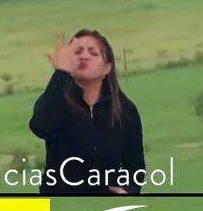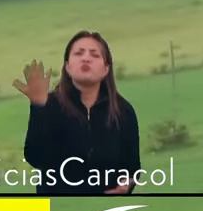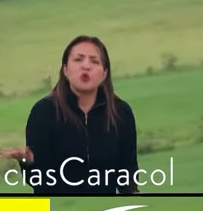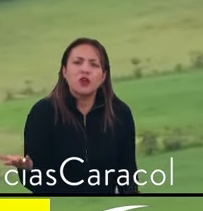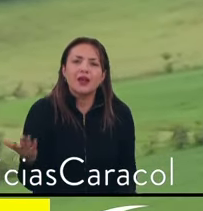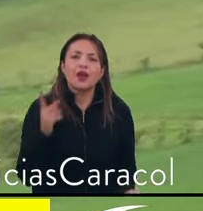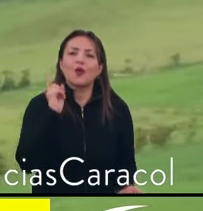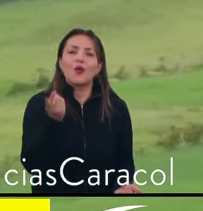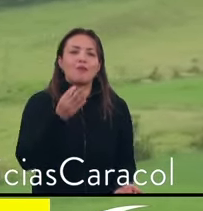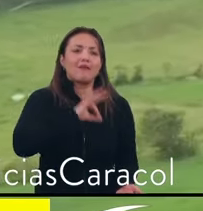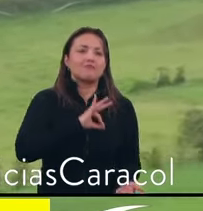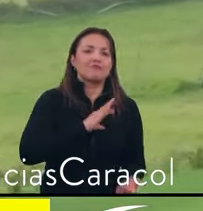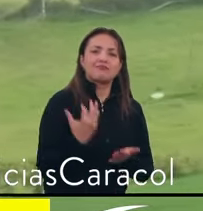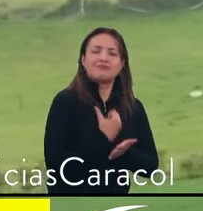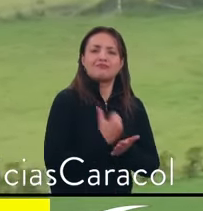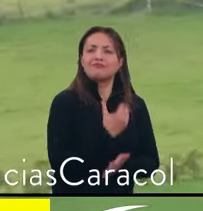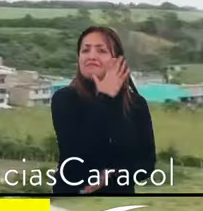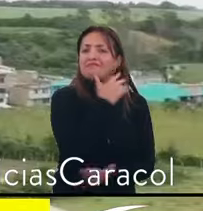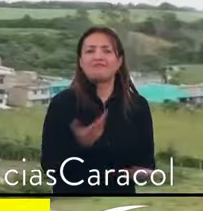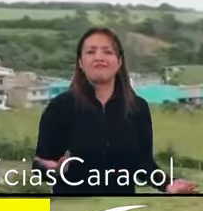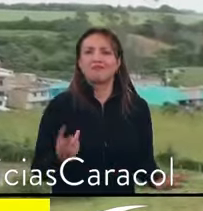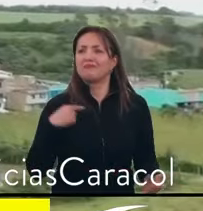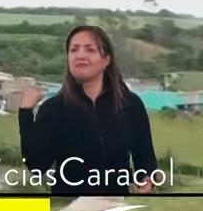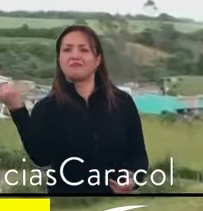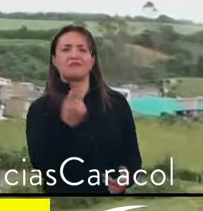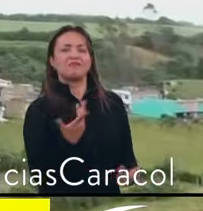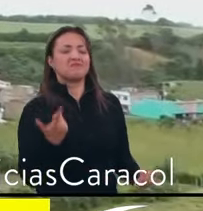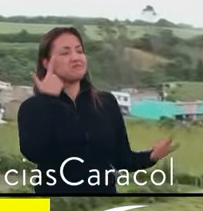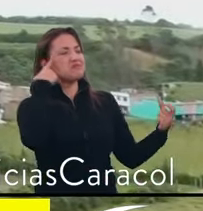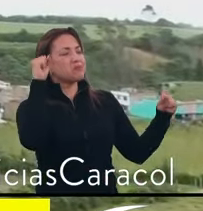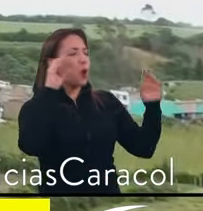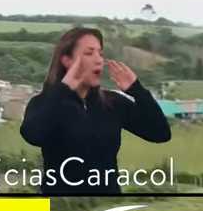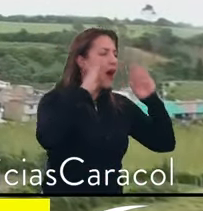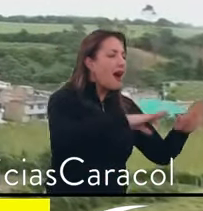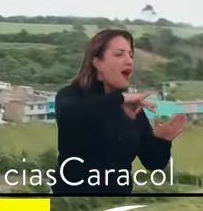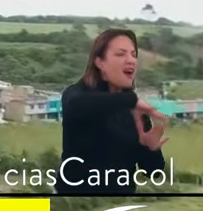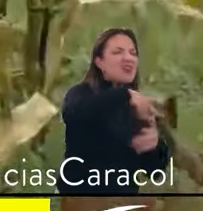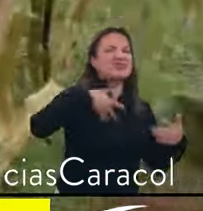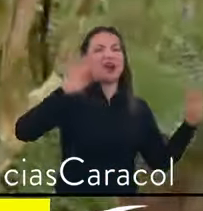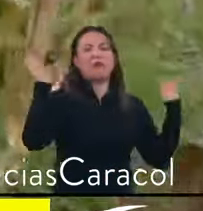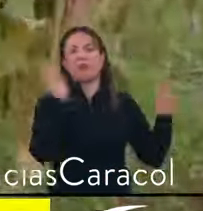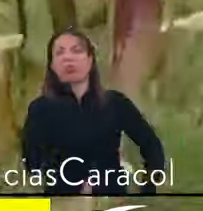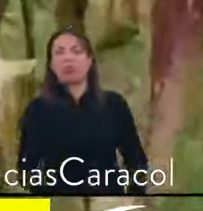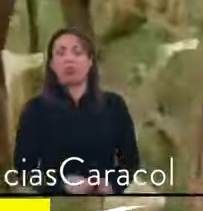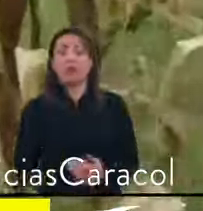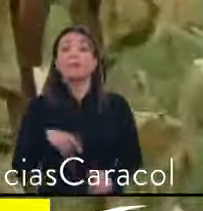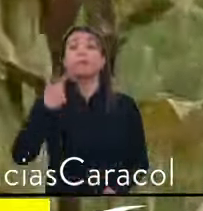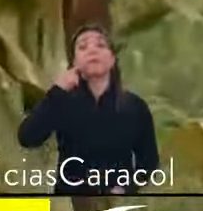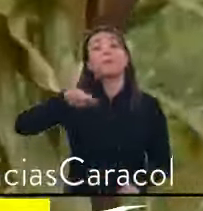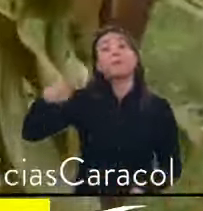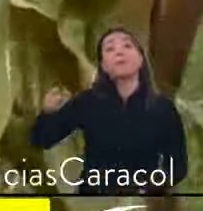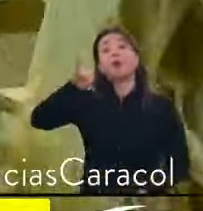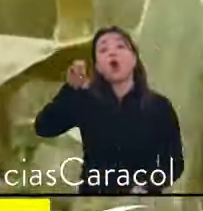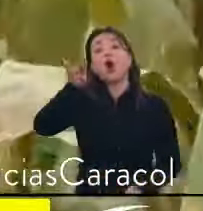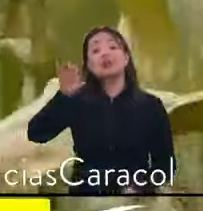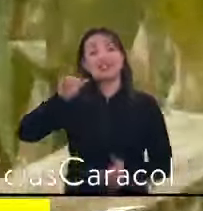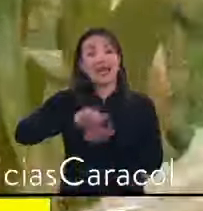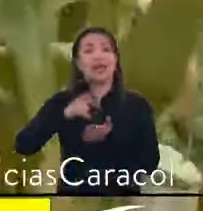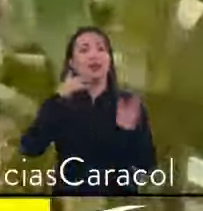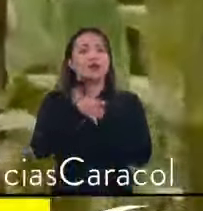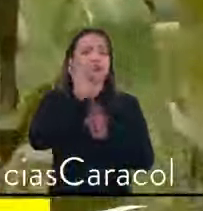ninguna rentabilidad, nadie se preocupa por sembrarlo ya. Don José Cerón cultivaba y comercializaba